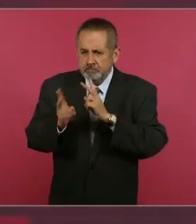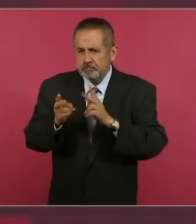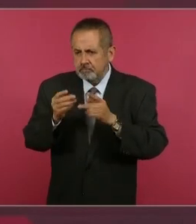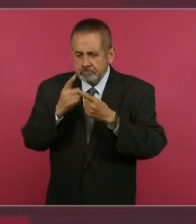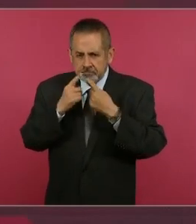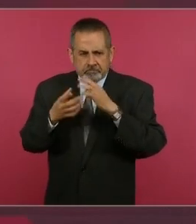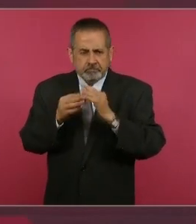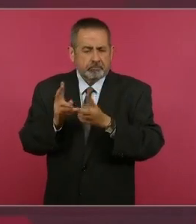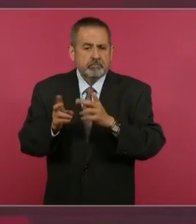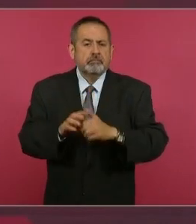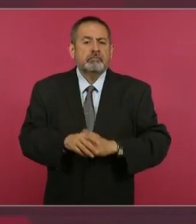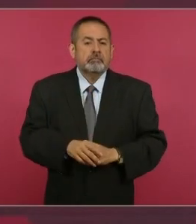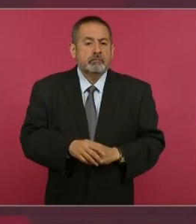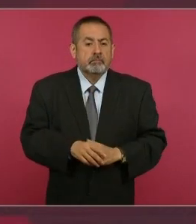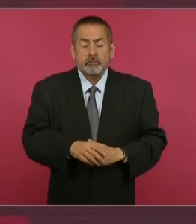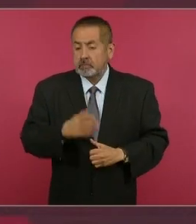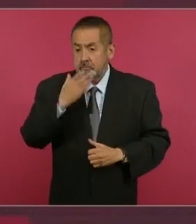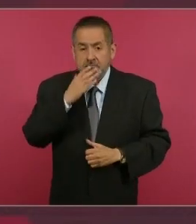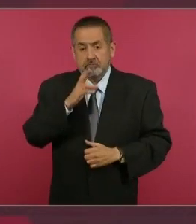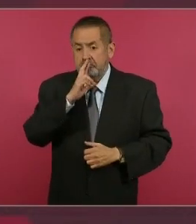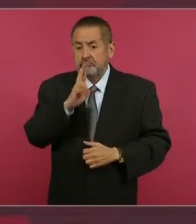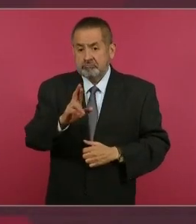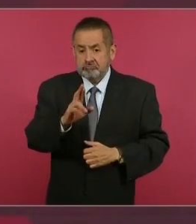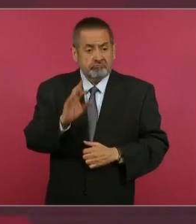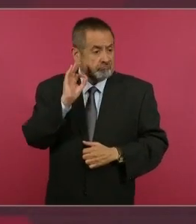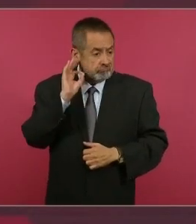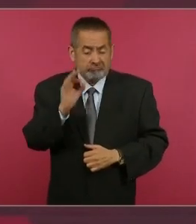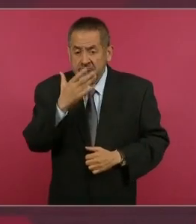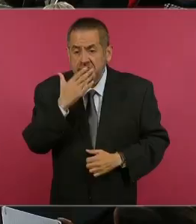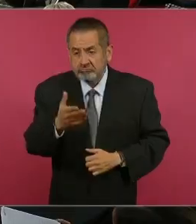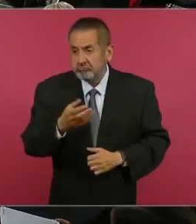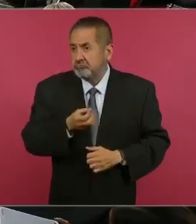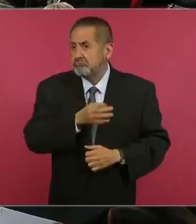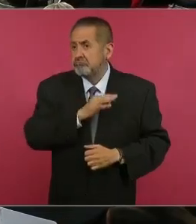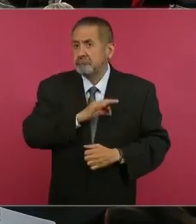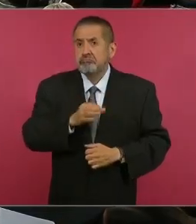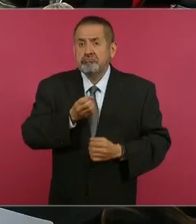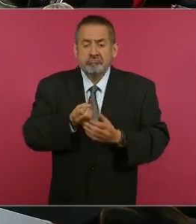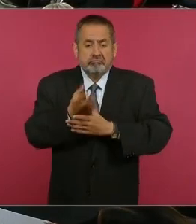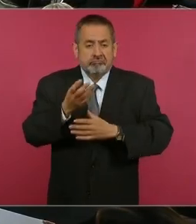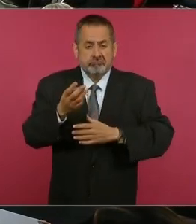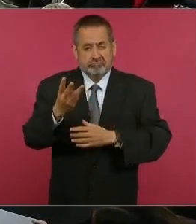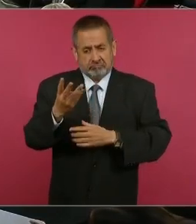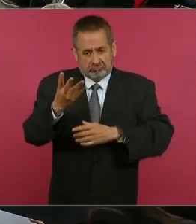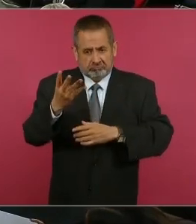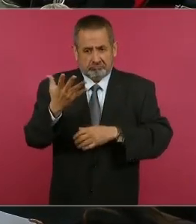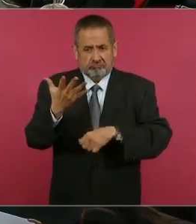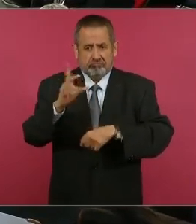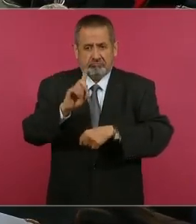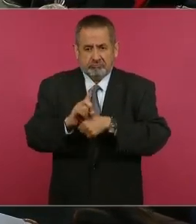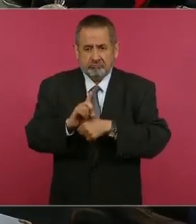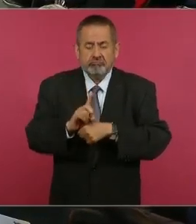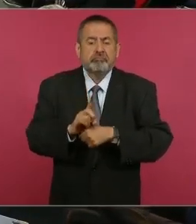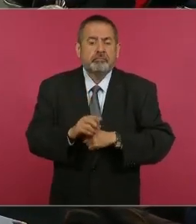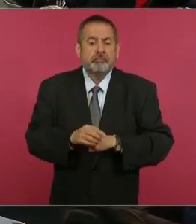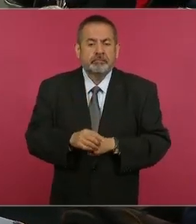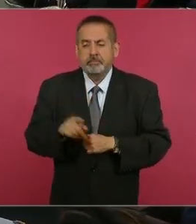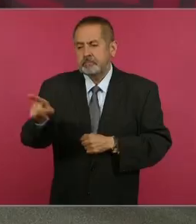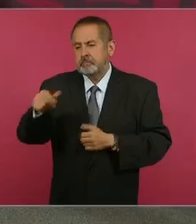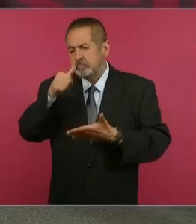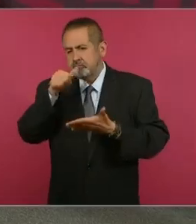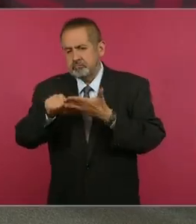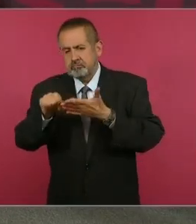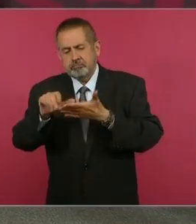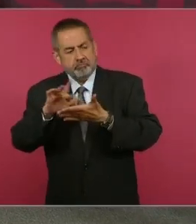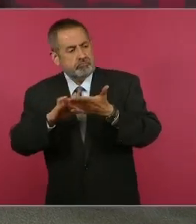tema y dio resultados, porque como a los 3, 4, 5 días envió un